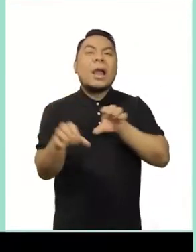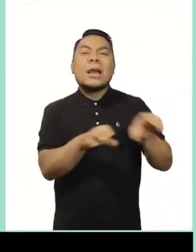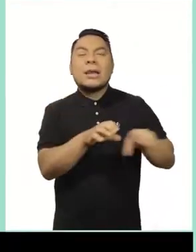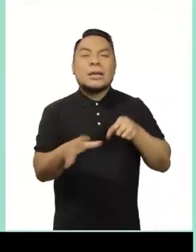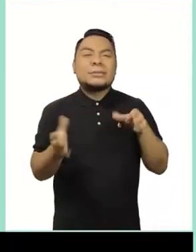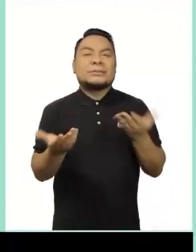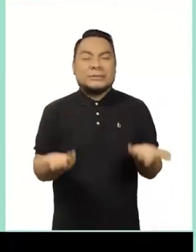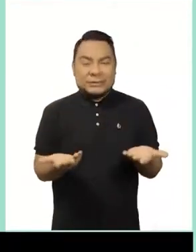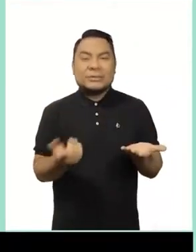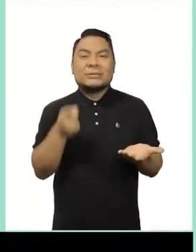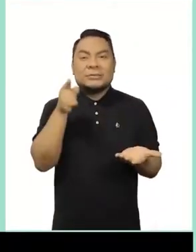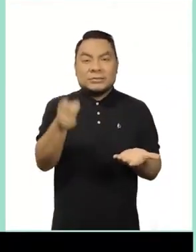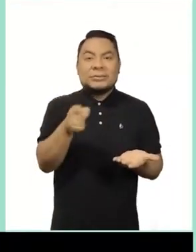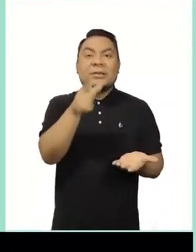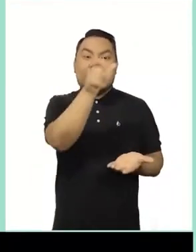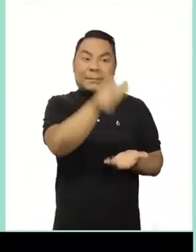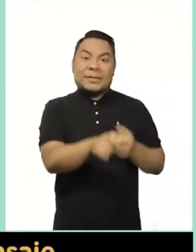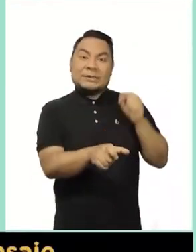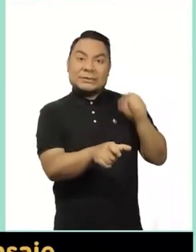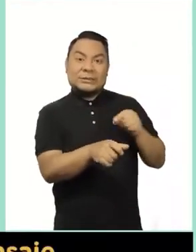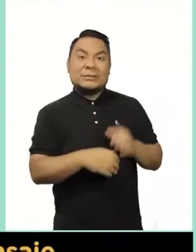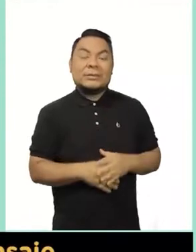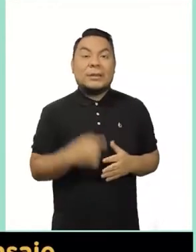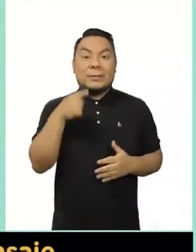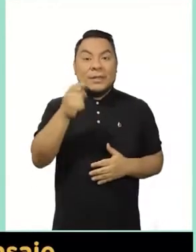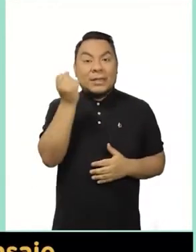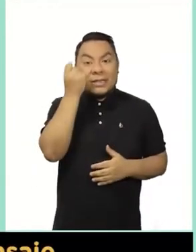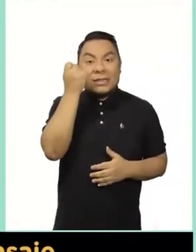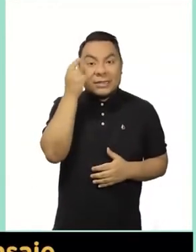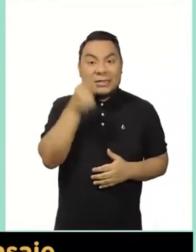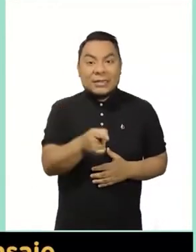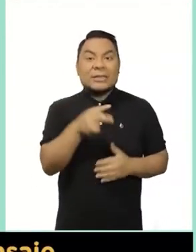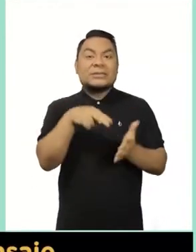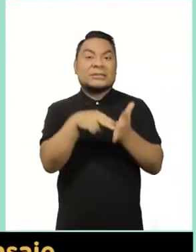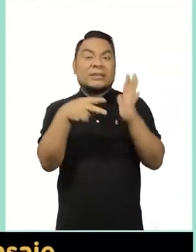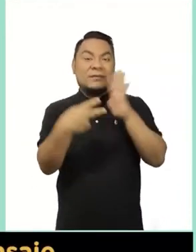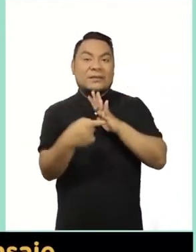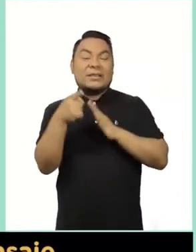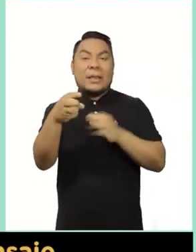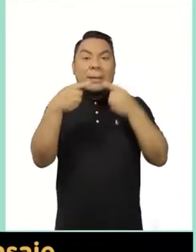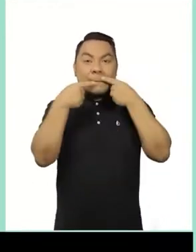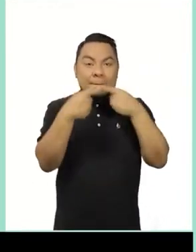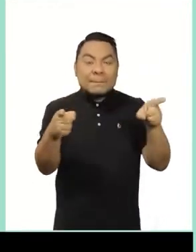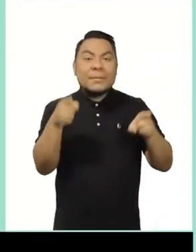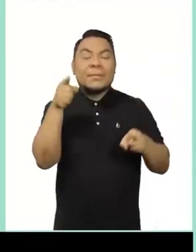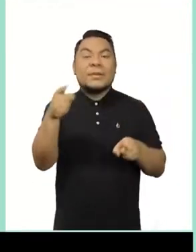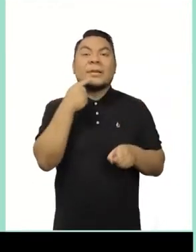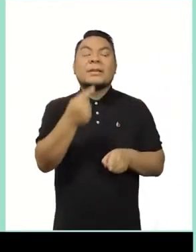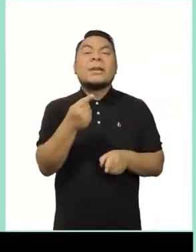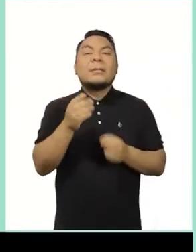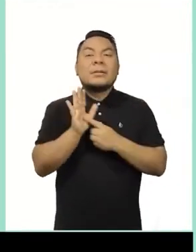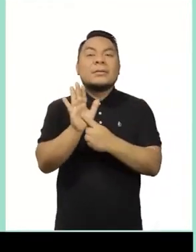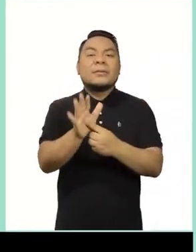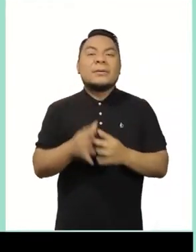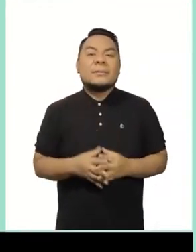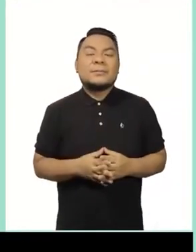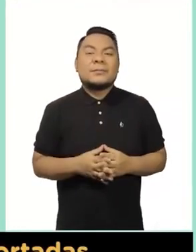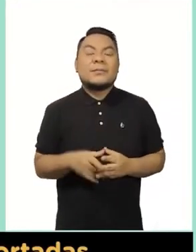las acciones que realiza el interlocutor para entender el significado del mensaje que le